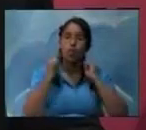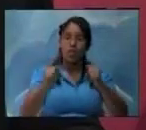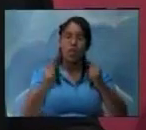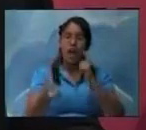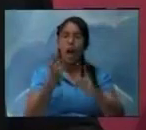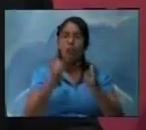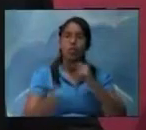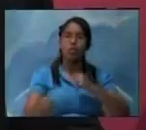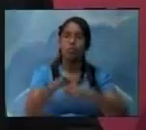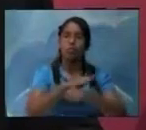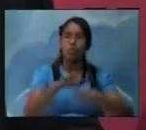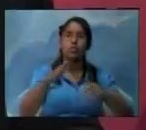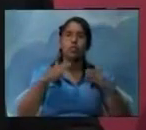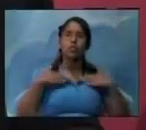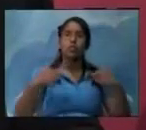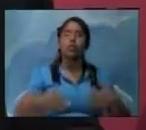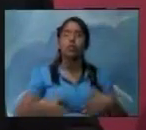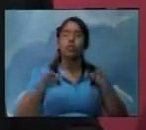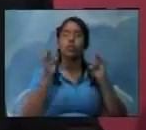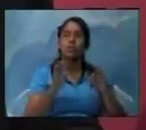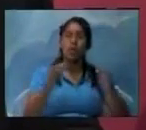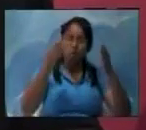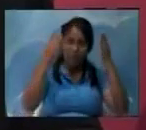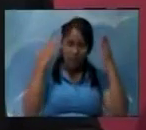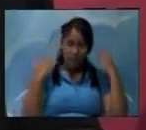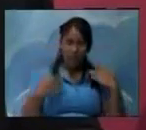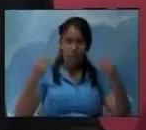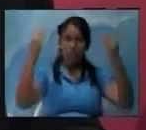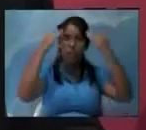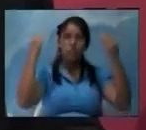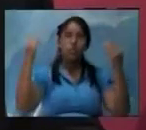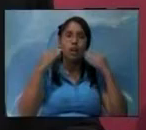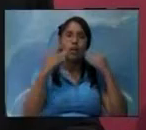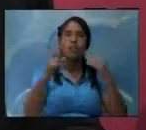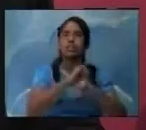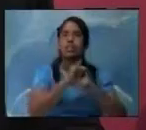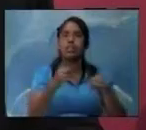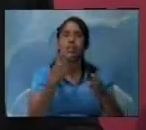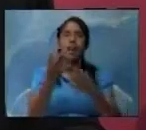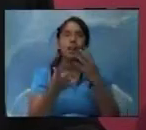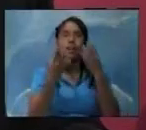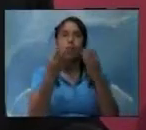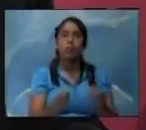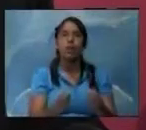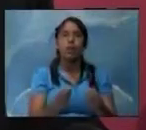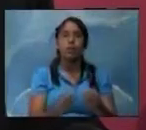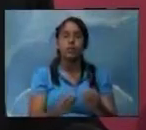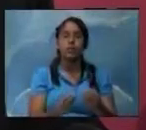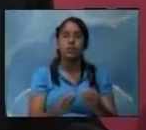alguno sobre sus cuerpos, ni aún el cabello de su cabeza se había quemado.